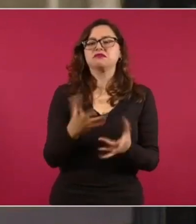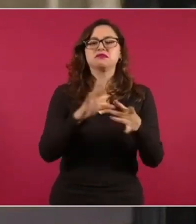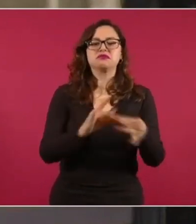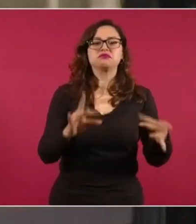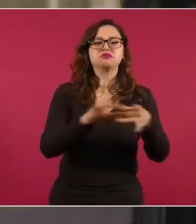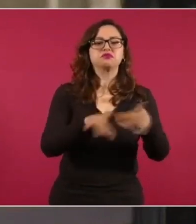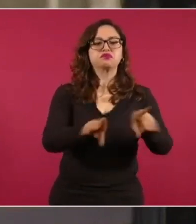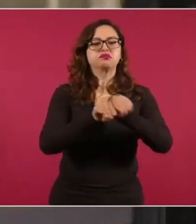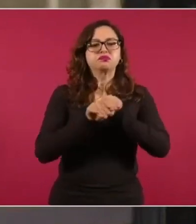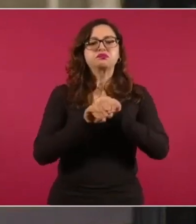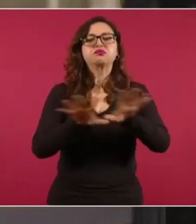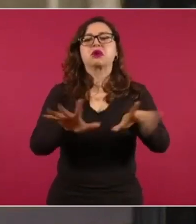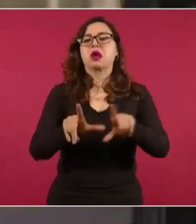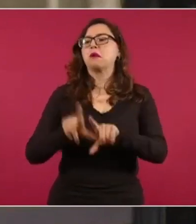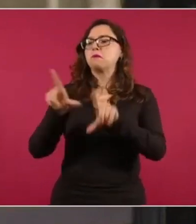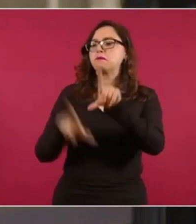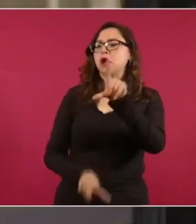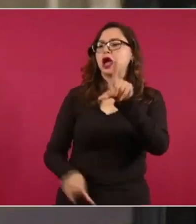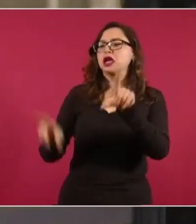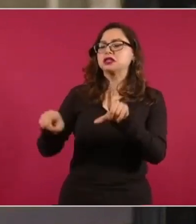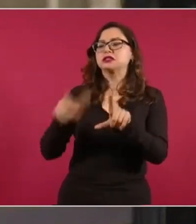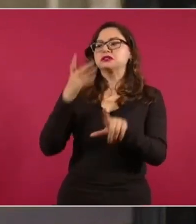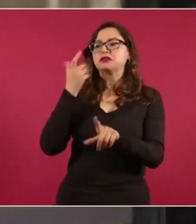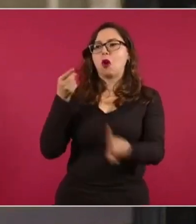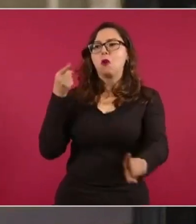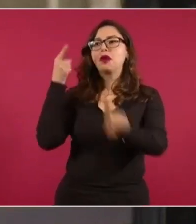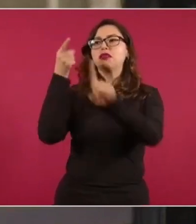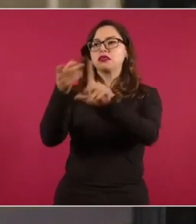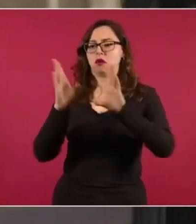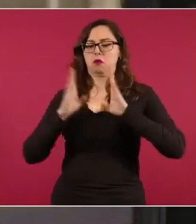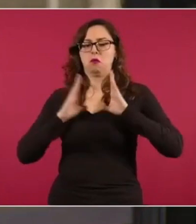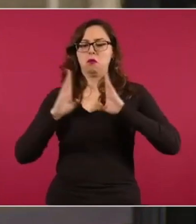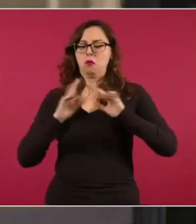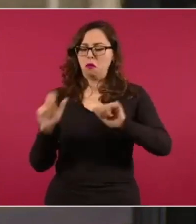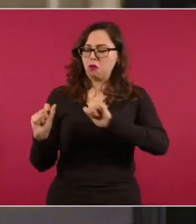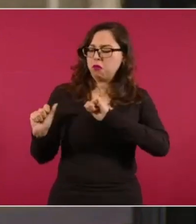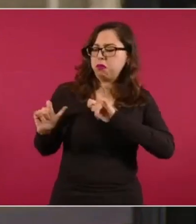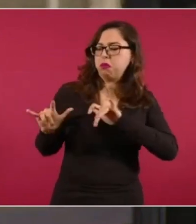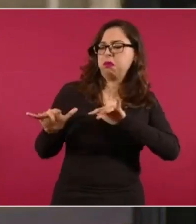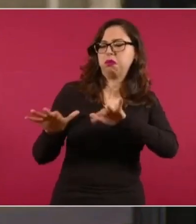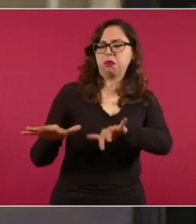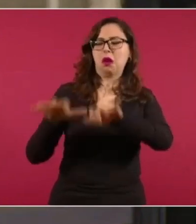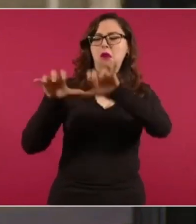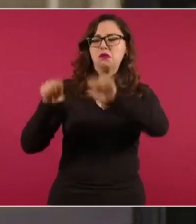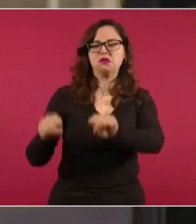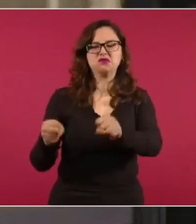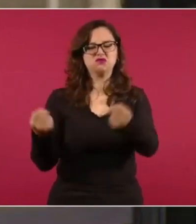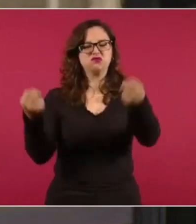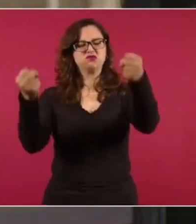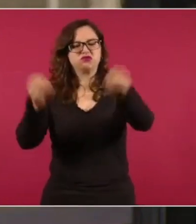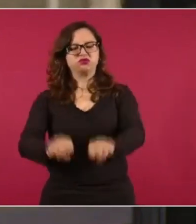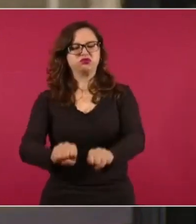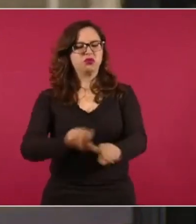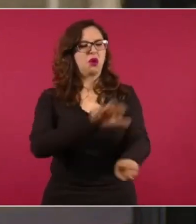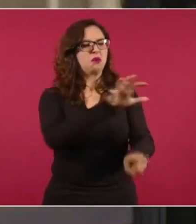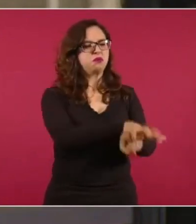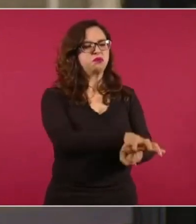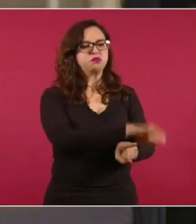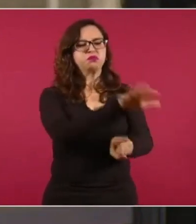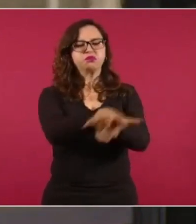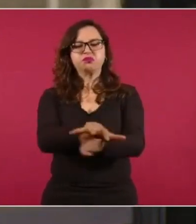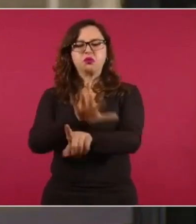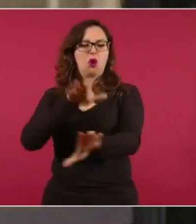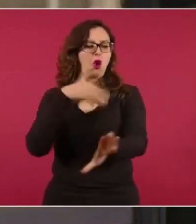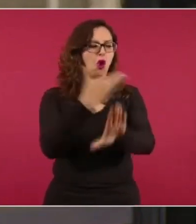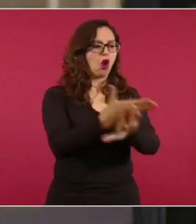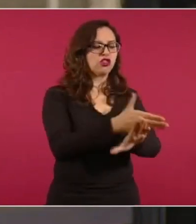quiere militarizar, que el ejército actual es un represor, que fracasará la investigación del caso Ayotzinapa,